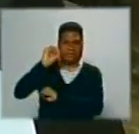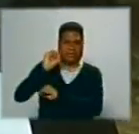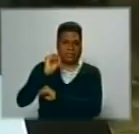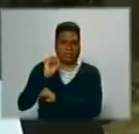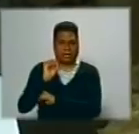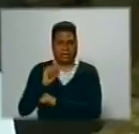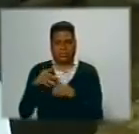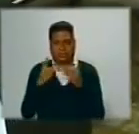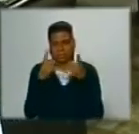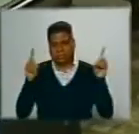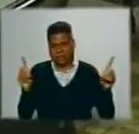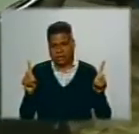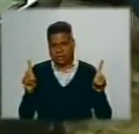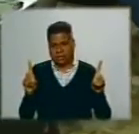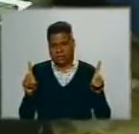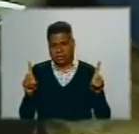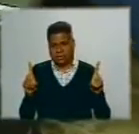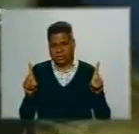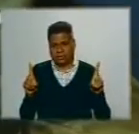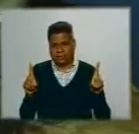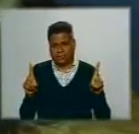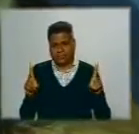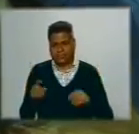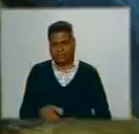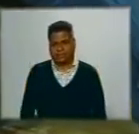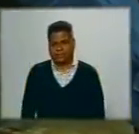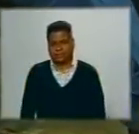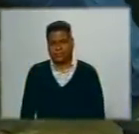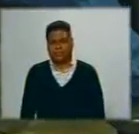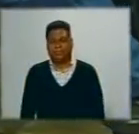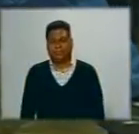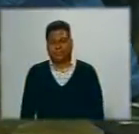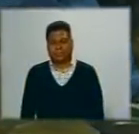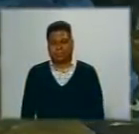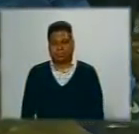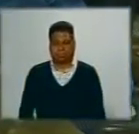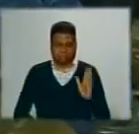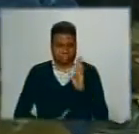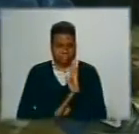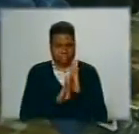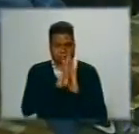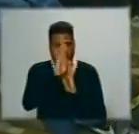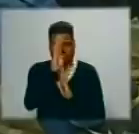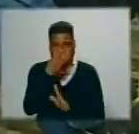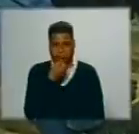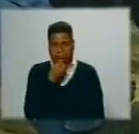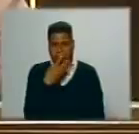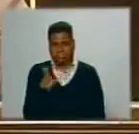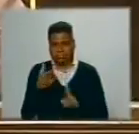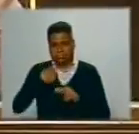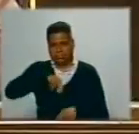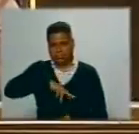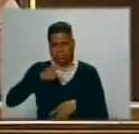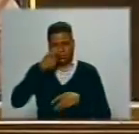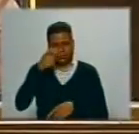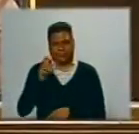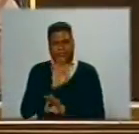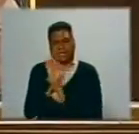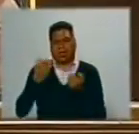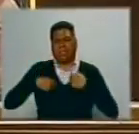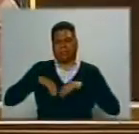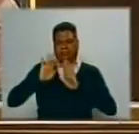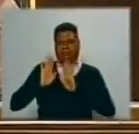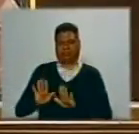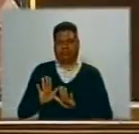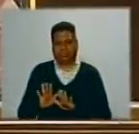soberanía y la integridad territorial de Venezuela y para avanzar en el bienestar de nuestro pueblo. Nada nos va a detener,